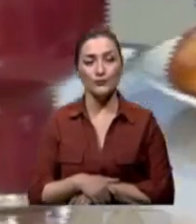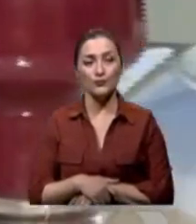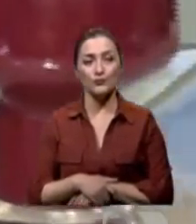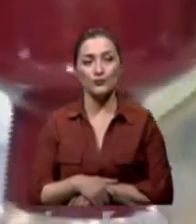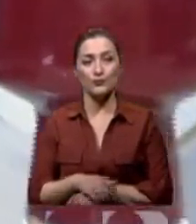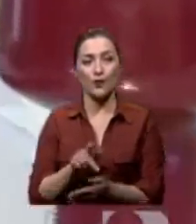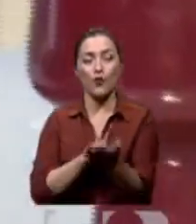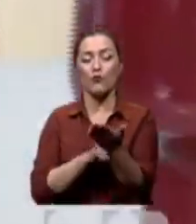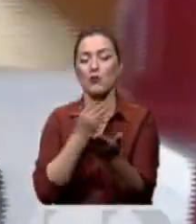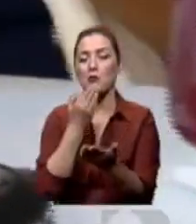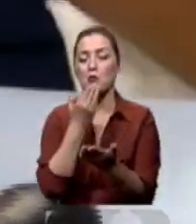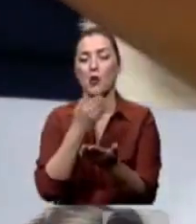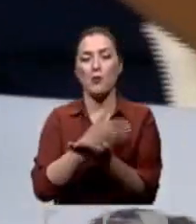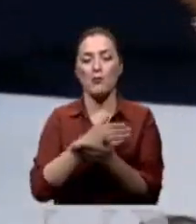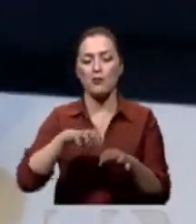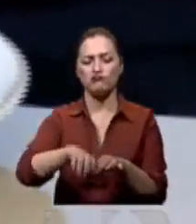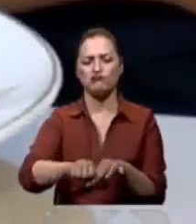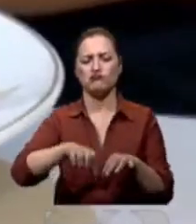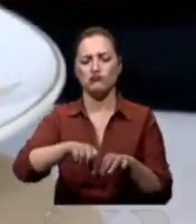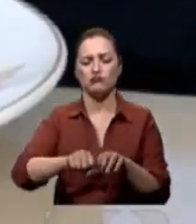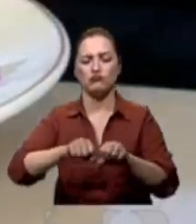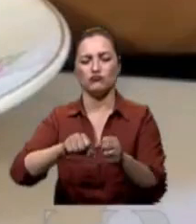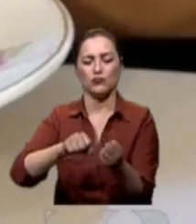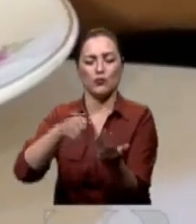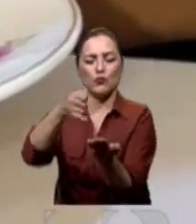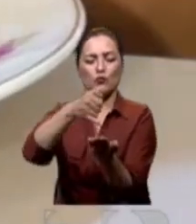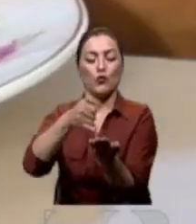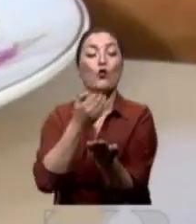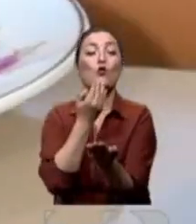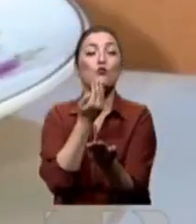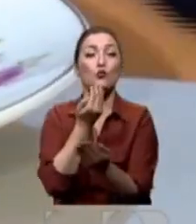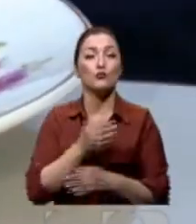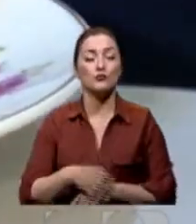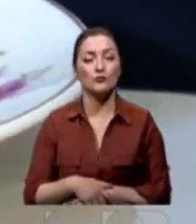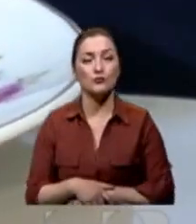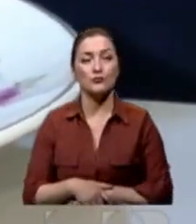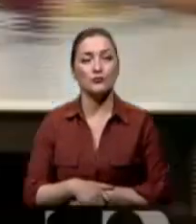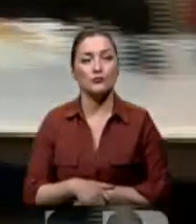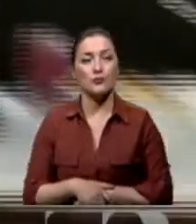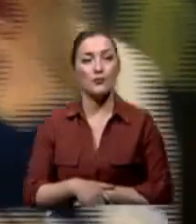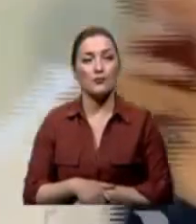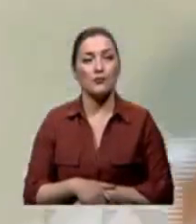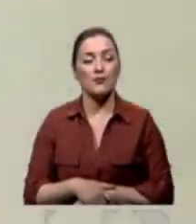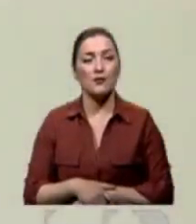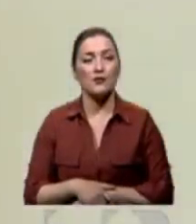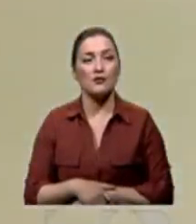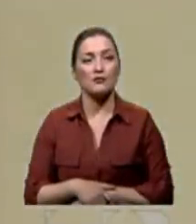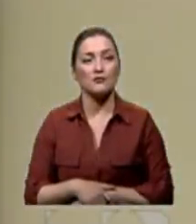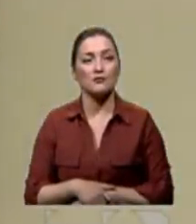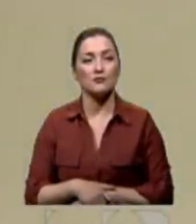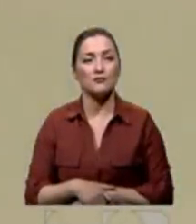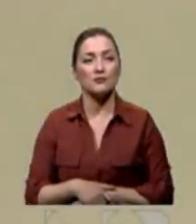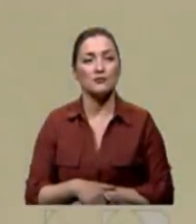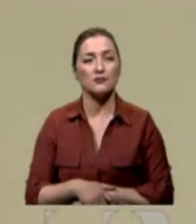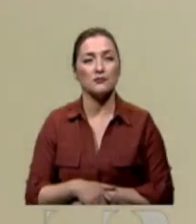pero vamos a conocer Atavío, cómo fue la preparación, Atavío, la decoración, el relleno. Claro. La guagua, la principal, la que